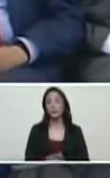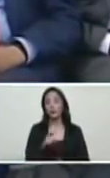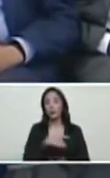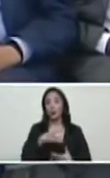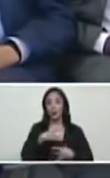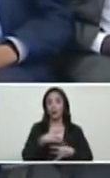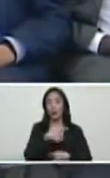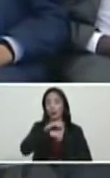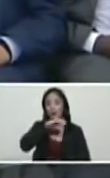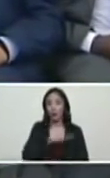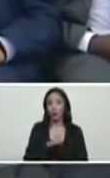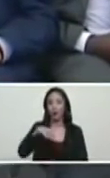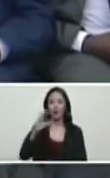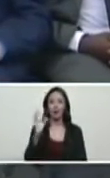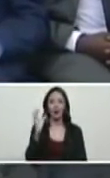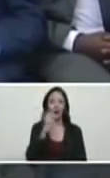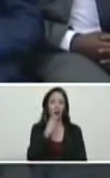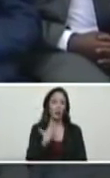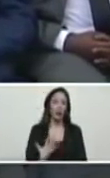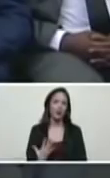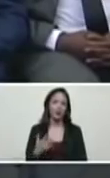históricos, nuestra Caracas hermosa,